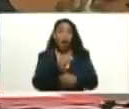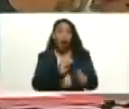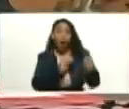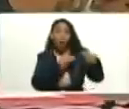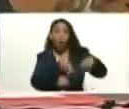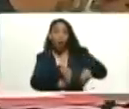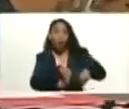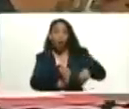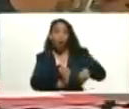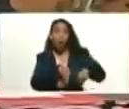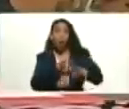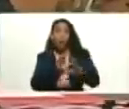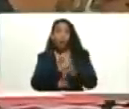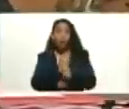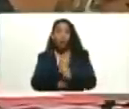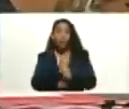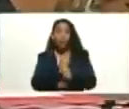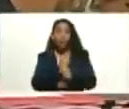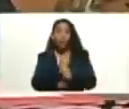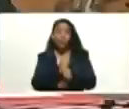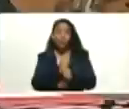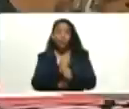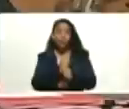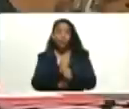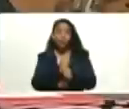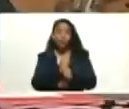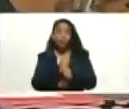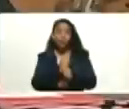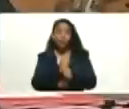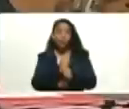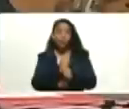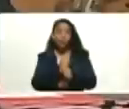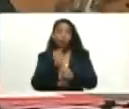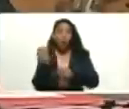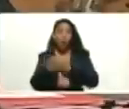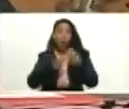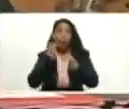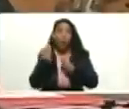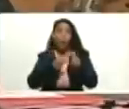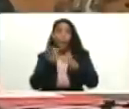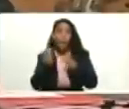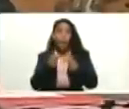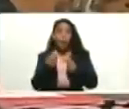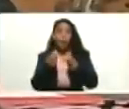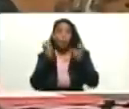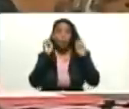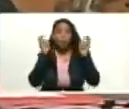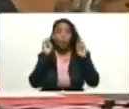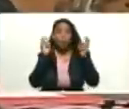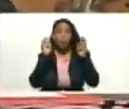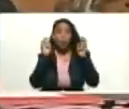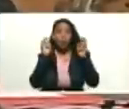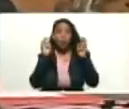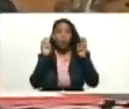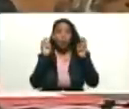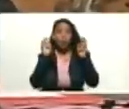que va a aumentar cada día más y usted como una parte